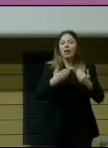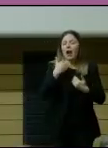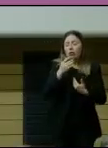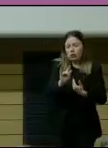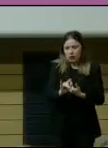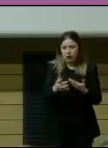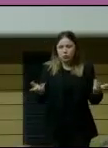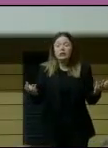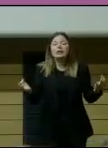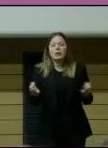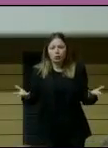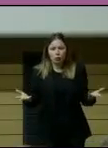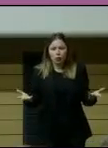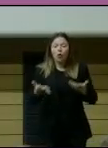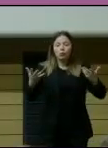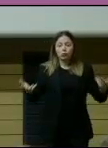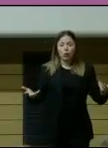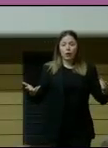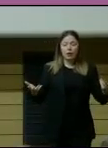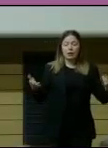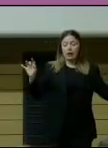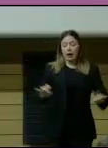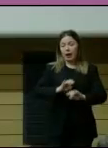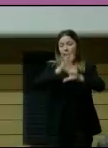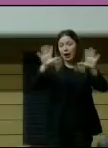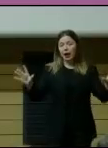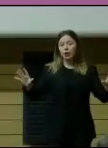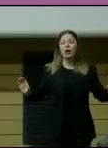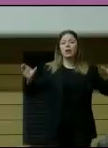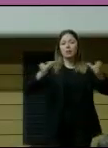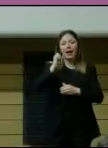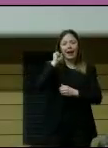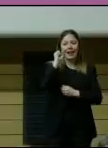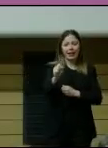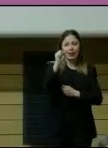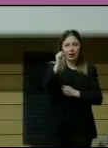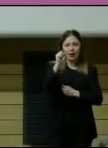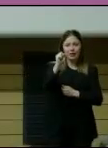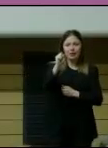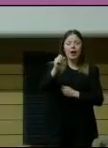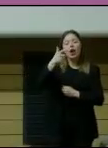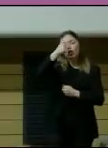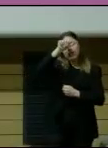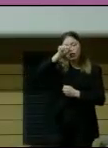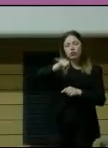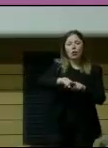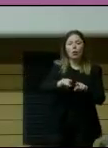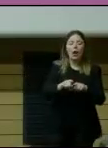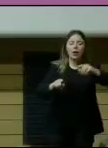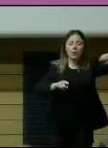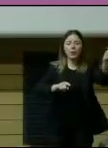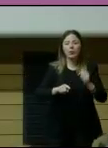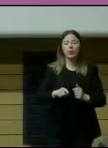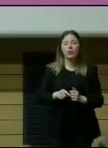¿Qué pasó? ¿Qué pasó? Pues que obviamente las bandas criminales, muy especialmente los chicos de Nayarit, que relata,